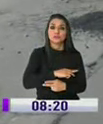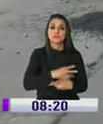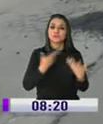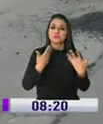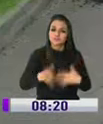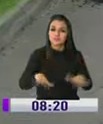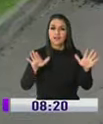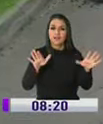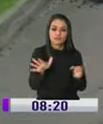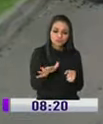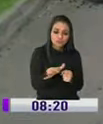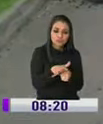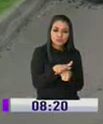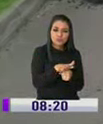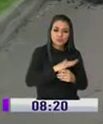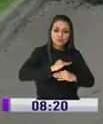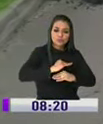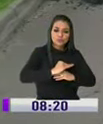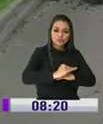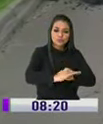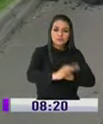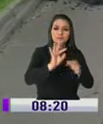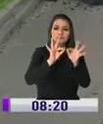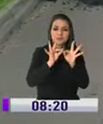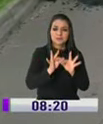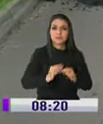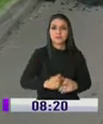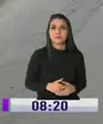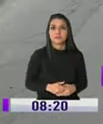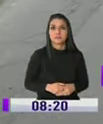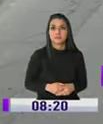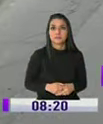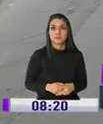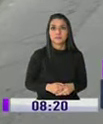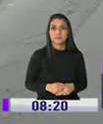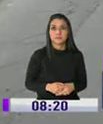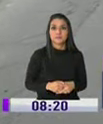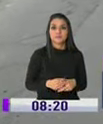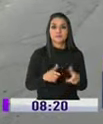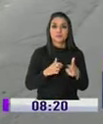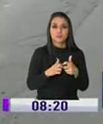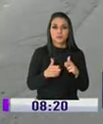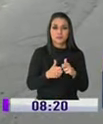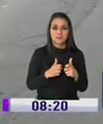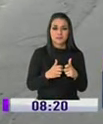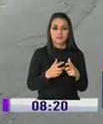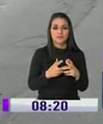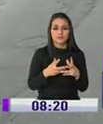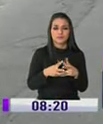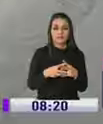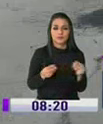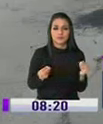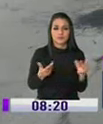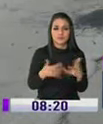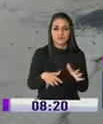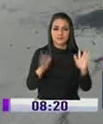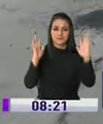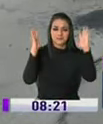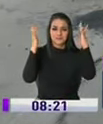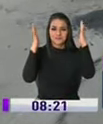públicas procedió con el mantenimiento vial. De esta manera se dio solución al requerimiento de los vecinos del lugar. Así que un aplauso también